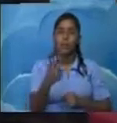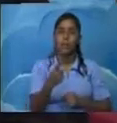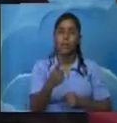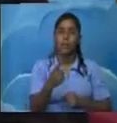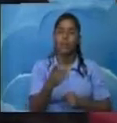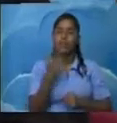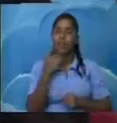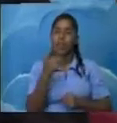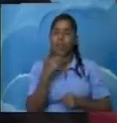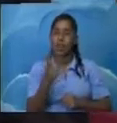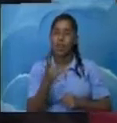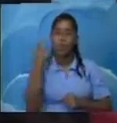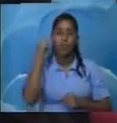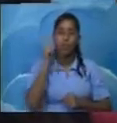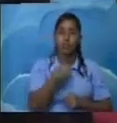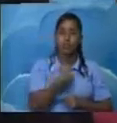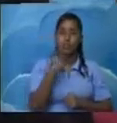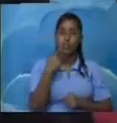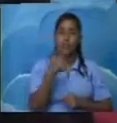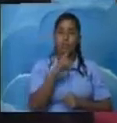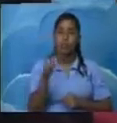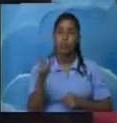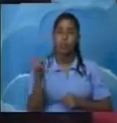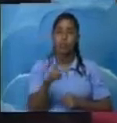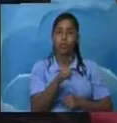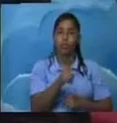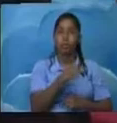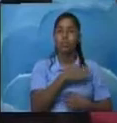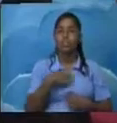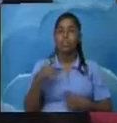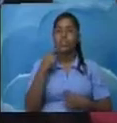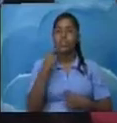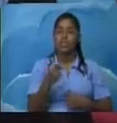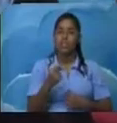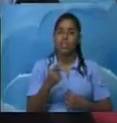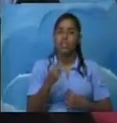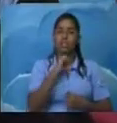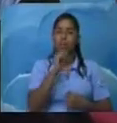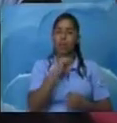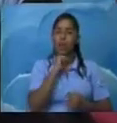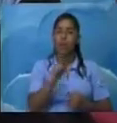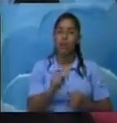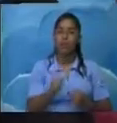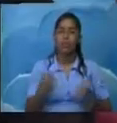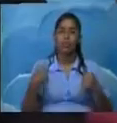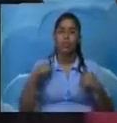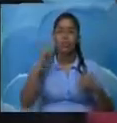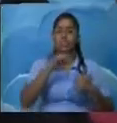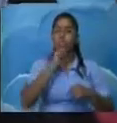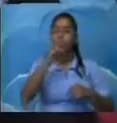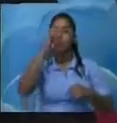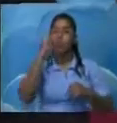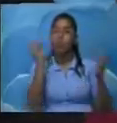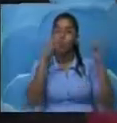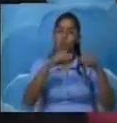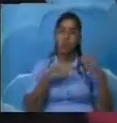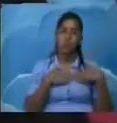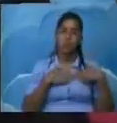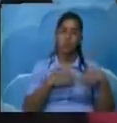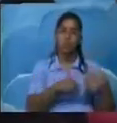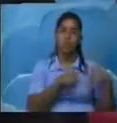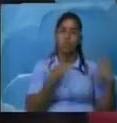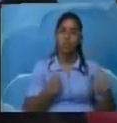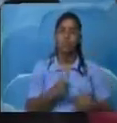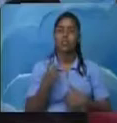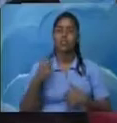hay una pausa, por eso yo te mando. Quiere decir que esto no es algo que, no, bueno, si es que Dios pone en mi corazón, yo lo voy a